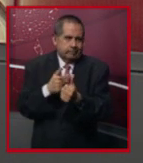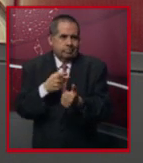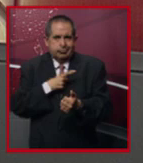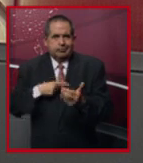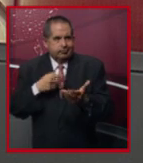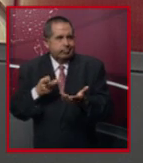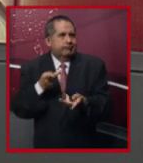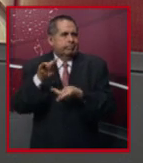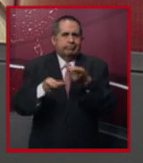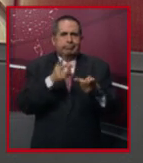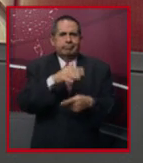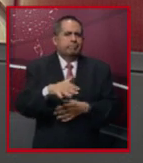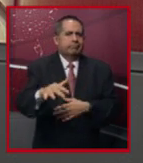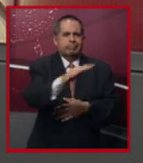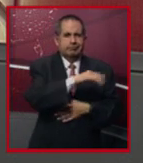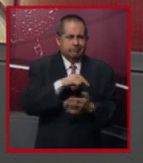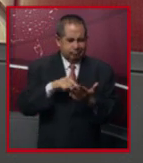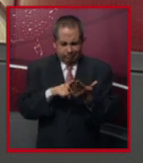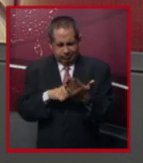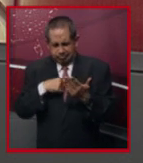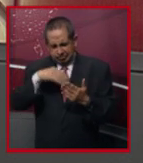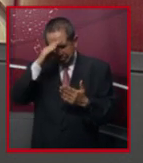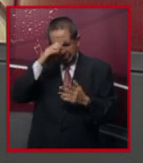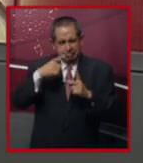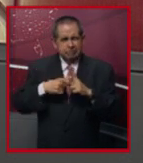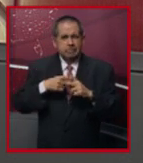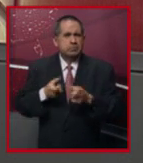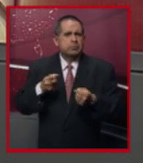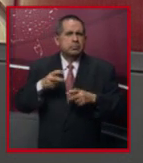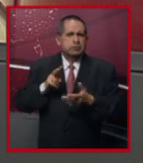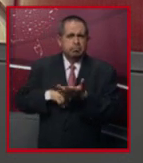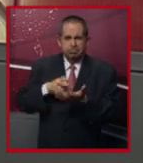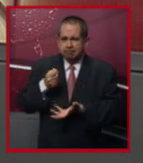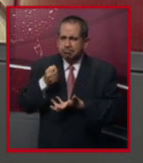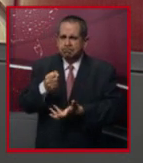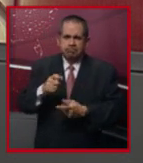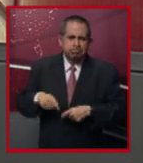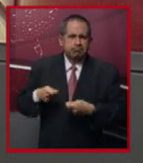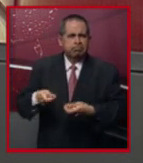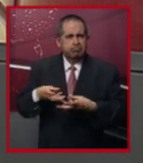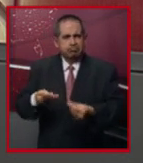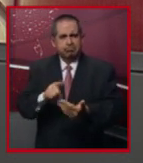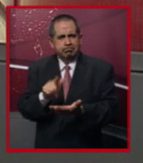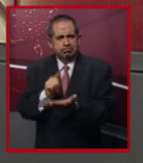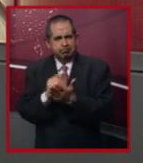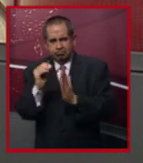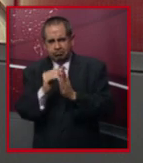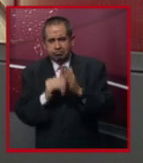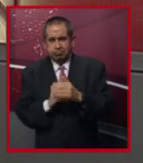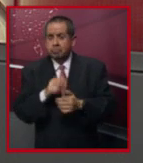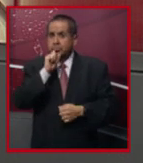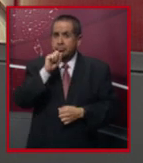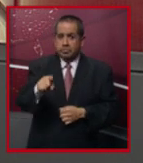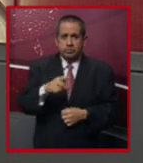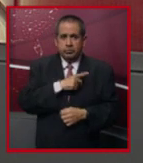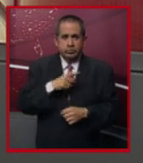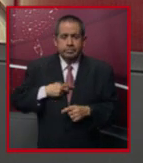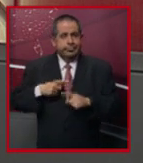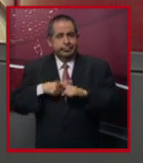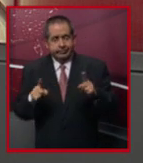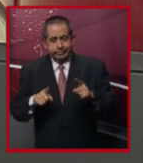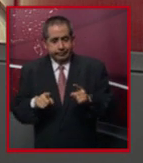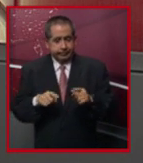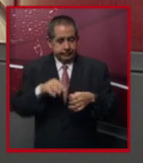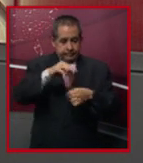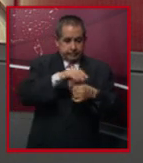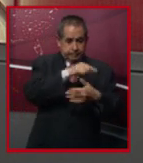ciudadanía. Señaló que el dictamen no prevé el impacto presupuestal de una reforma. Además, consideró en esta moción que no se debe empatar la elección intermedia